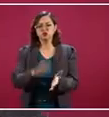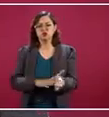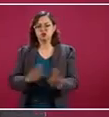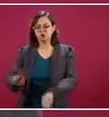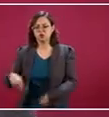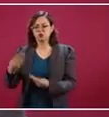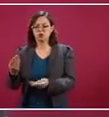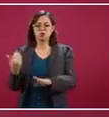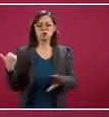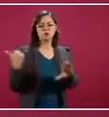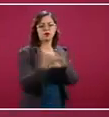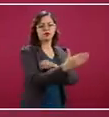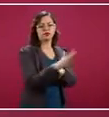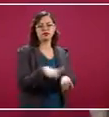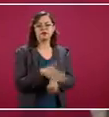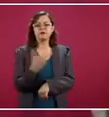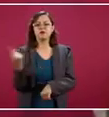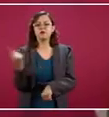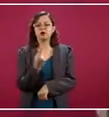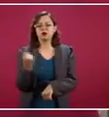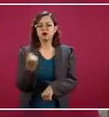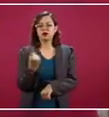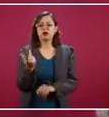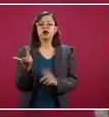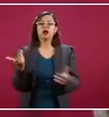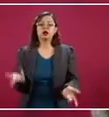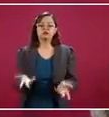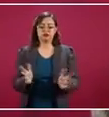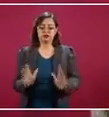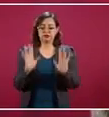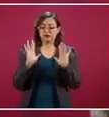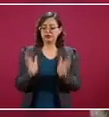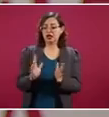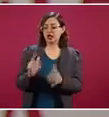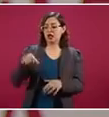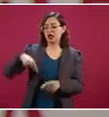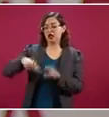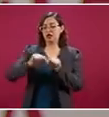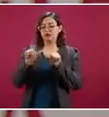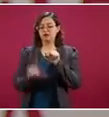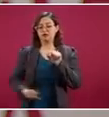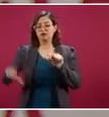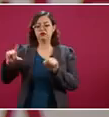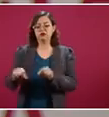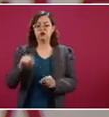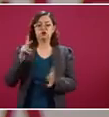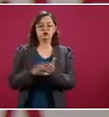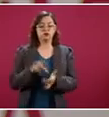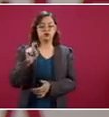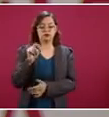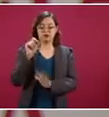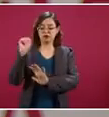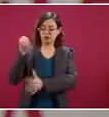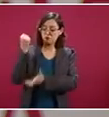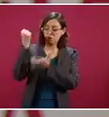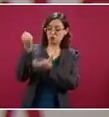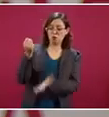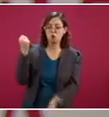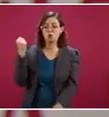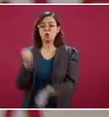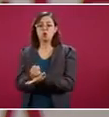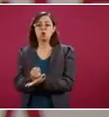documento? Porque con la aprobación del presupuesto de egresos de la Federación para el año 2020 y